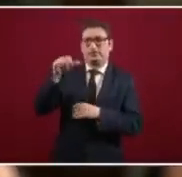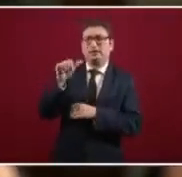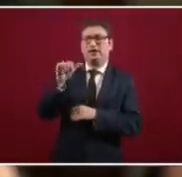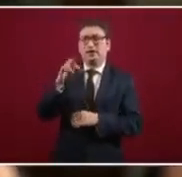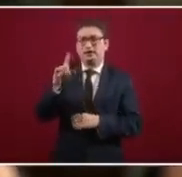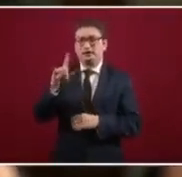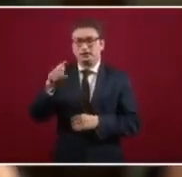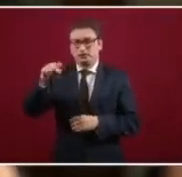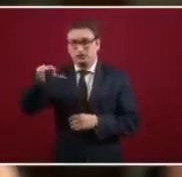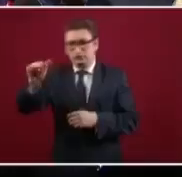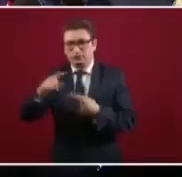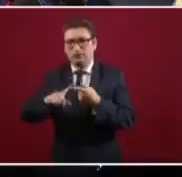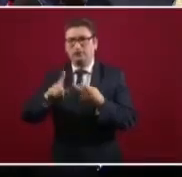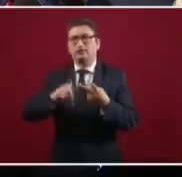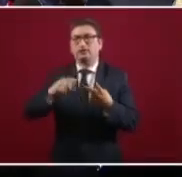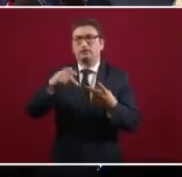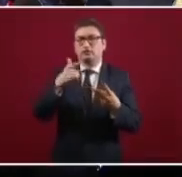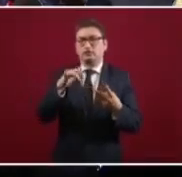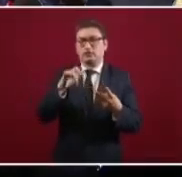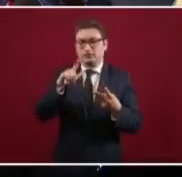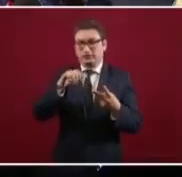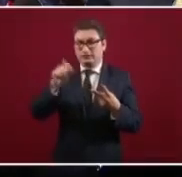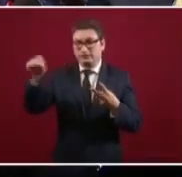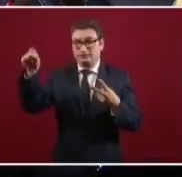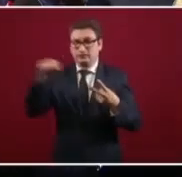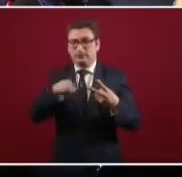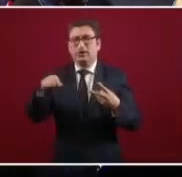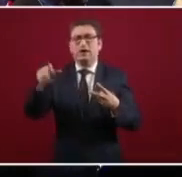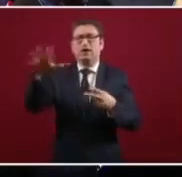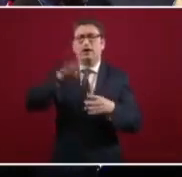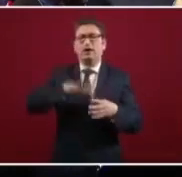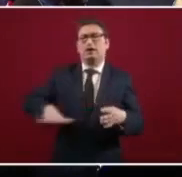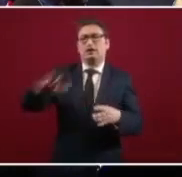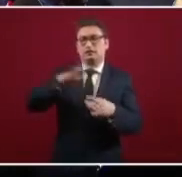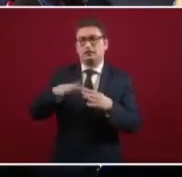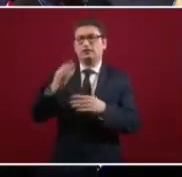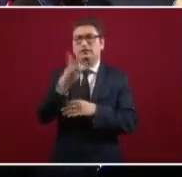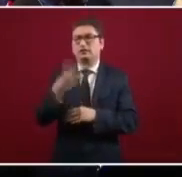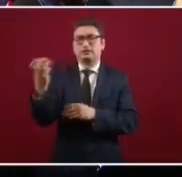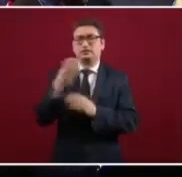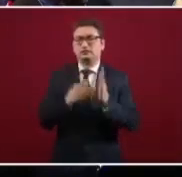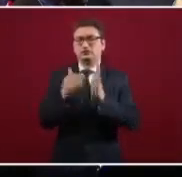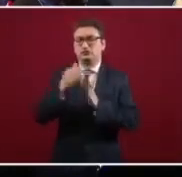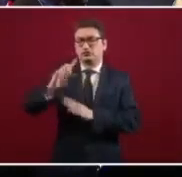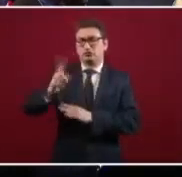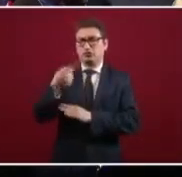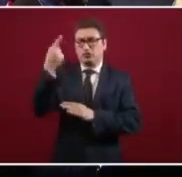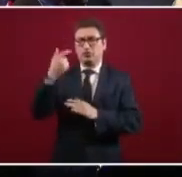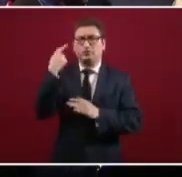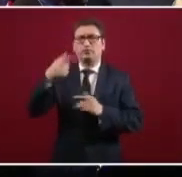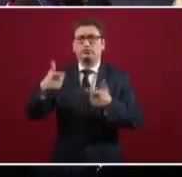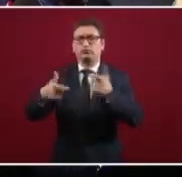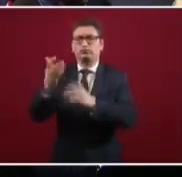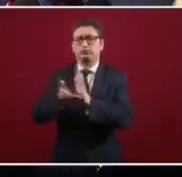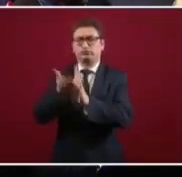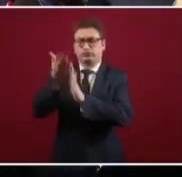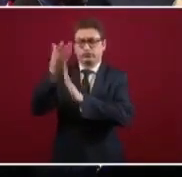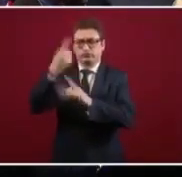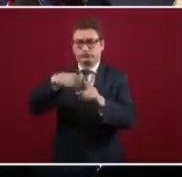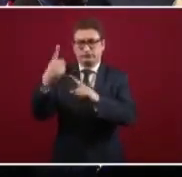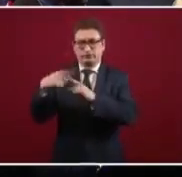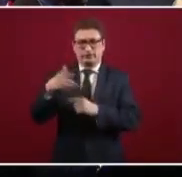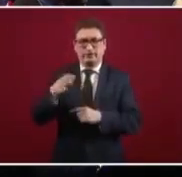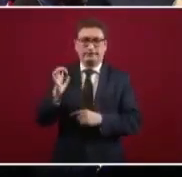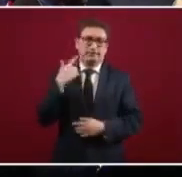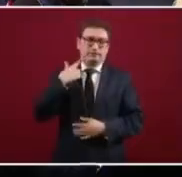recientemente en nogales en la garita que conocemos como mariposa 300 millones de dólares en infraestructura el